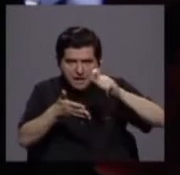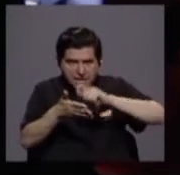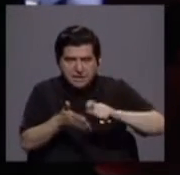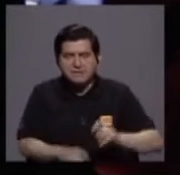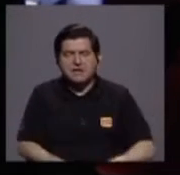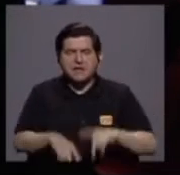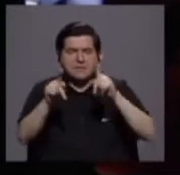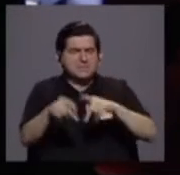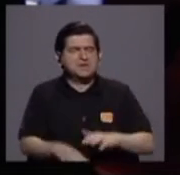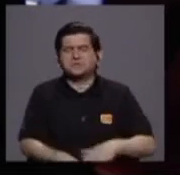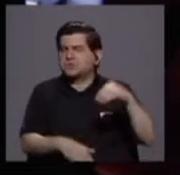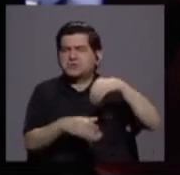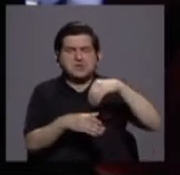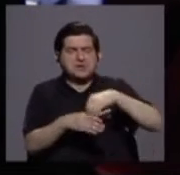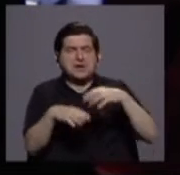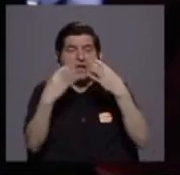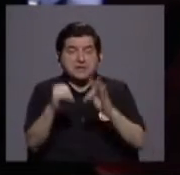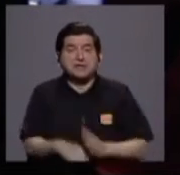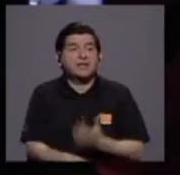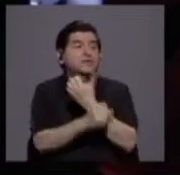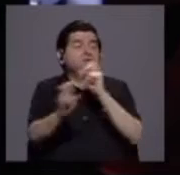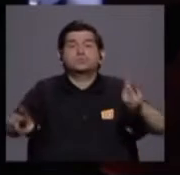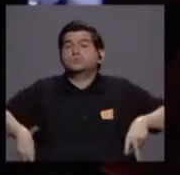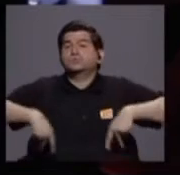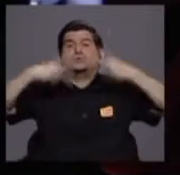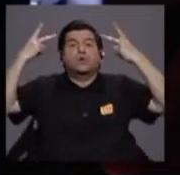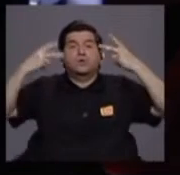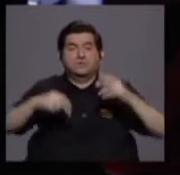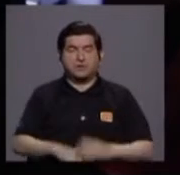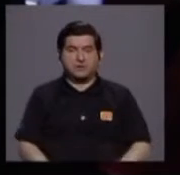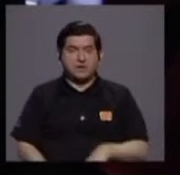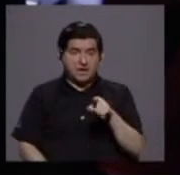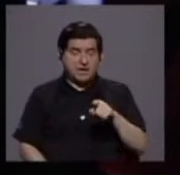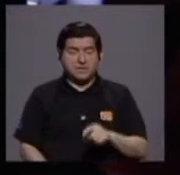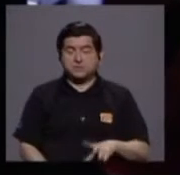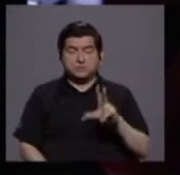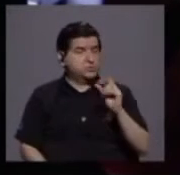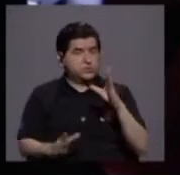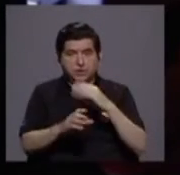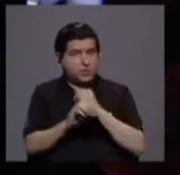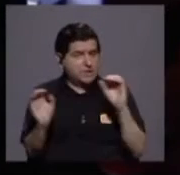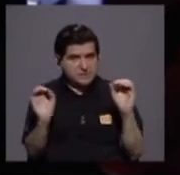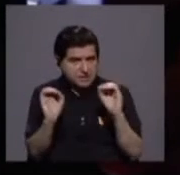no invierte porque lo que está es tratando de sobrevivir. Eso es si no hacemos algo.